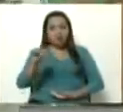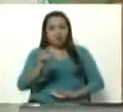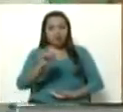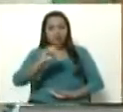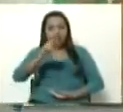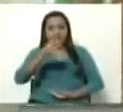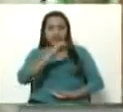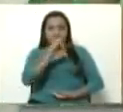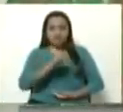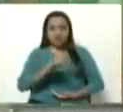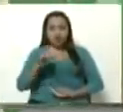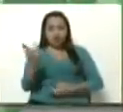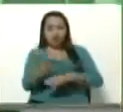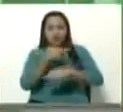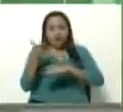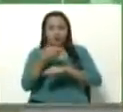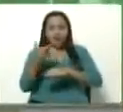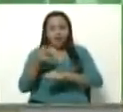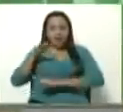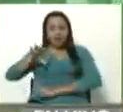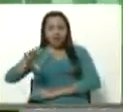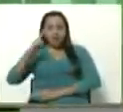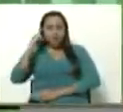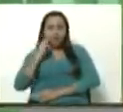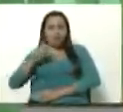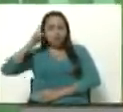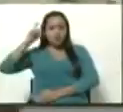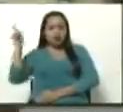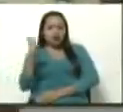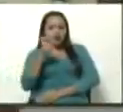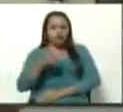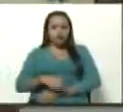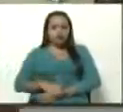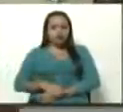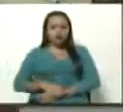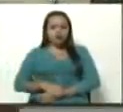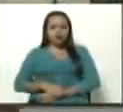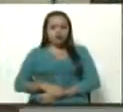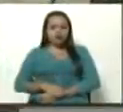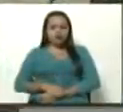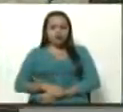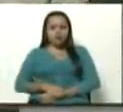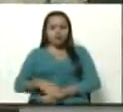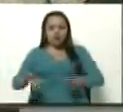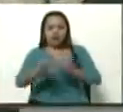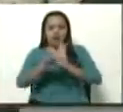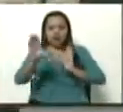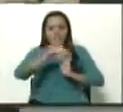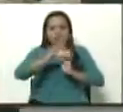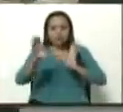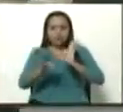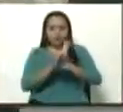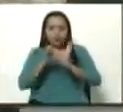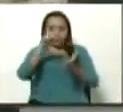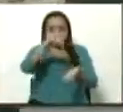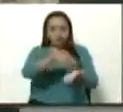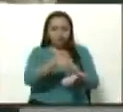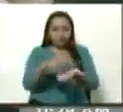gobernador del Estado Bolivariano de Guárico, por precepto constitucional.